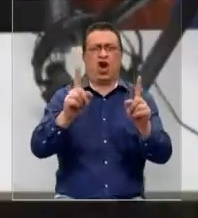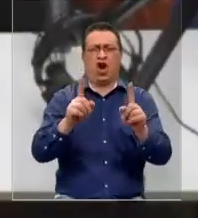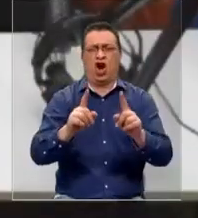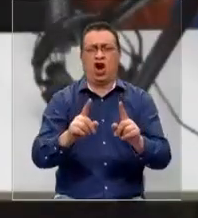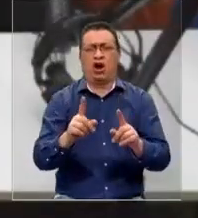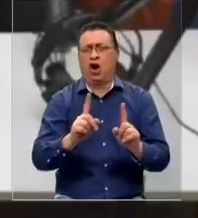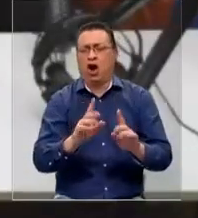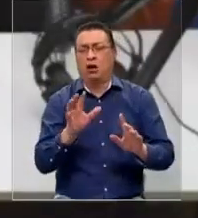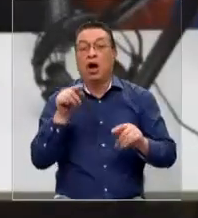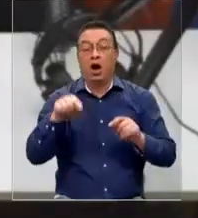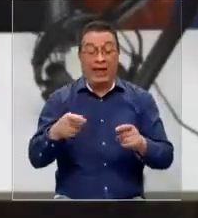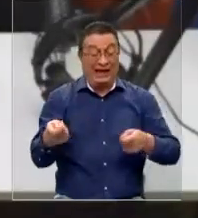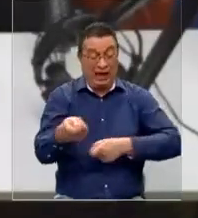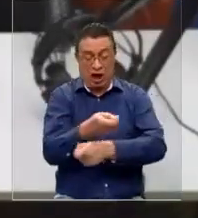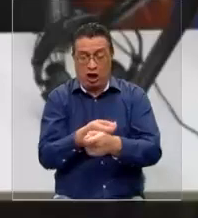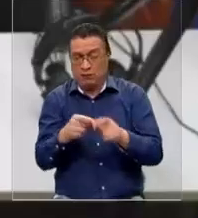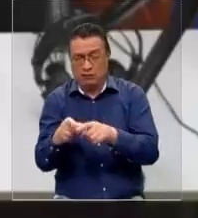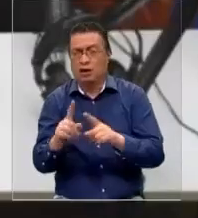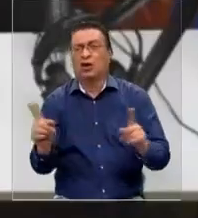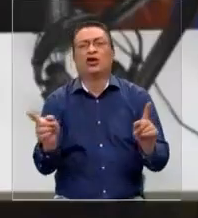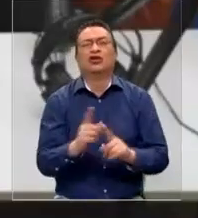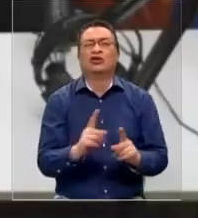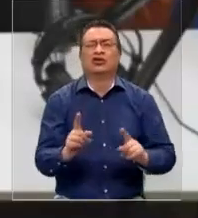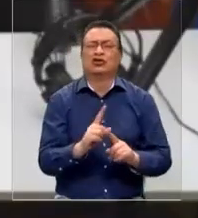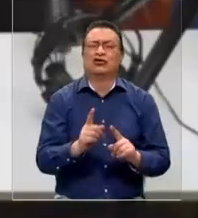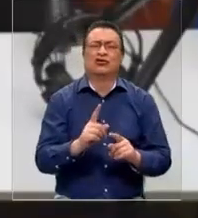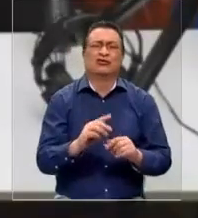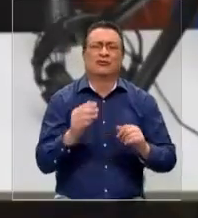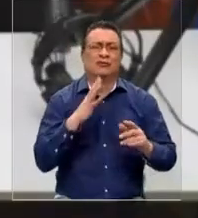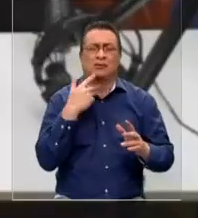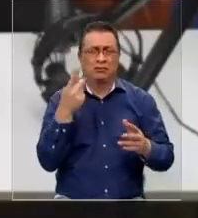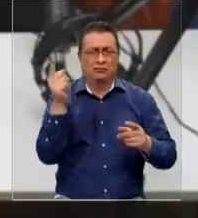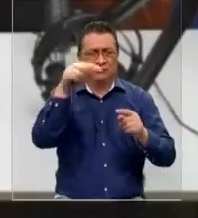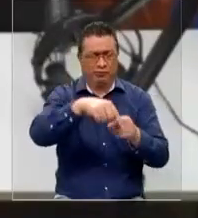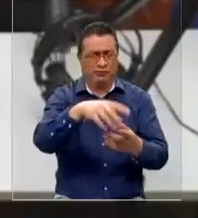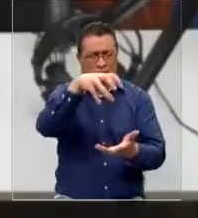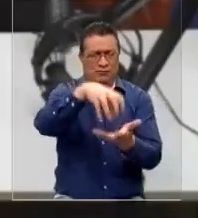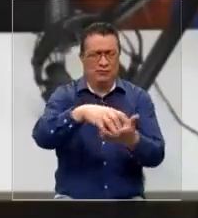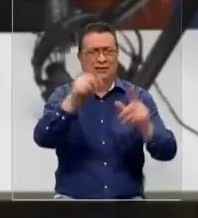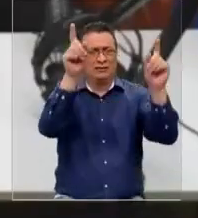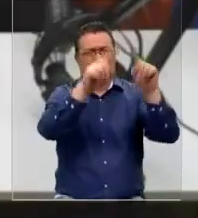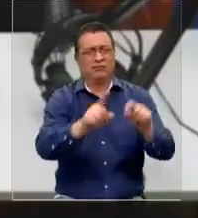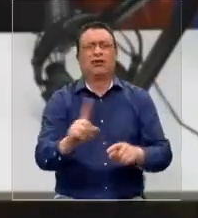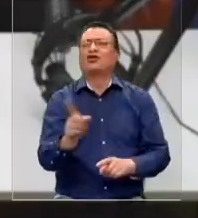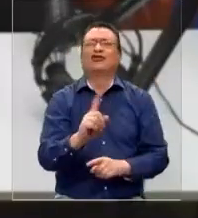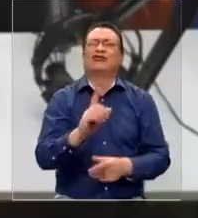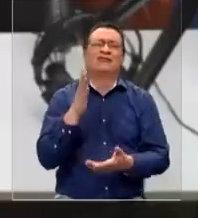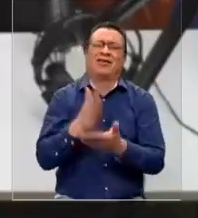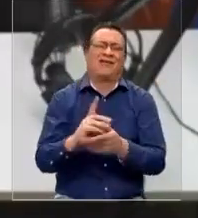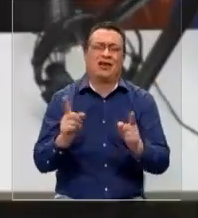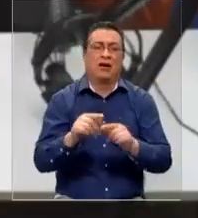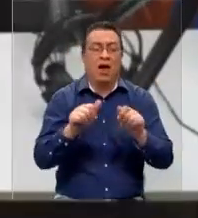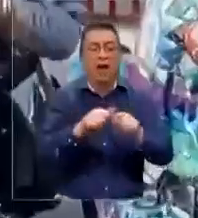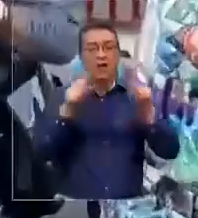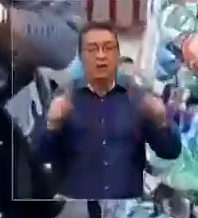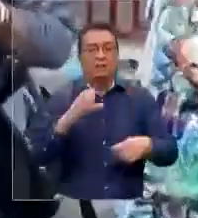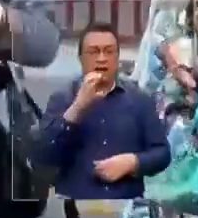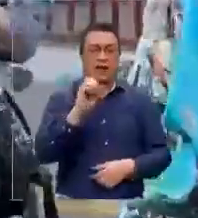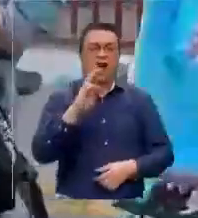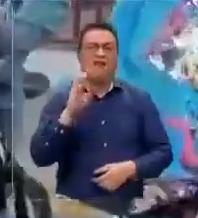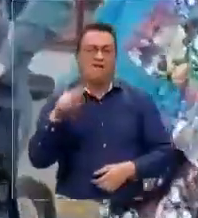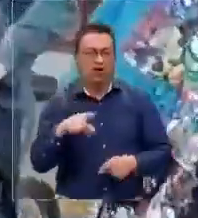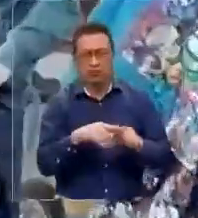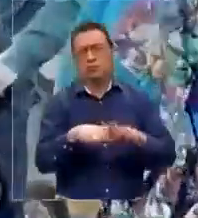creo que económicamente no tiene ni un sentido construir una planta termoeléctrica. Y si además esta planta de carbón.